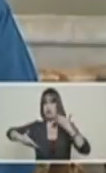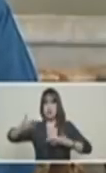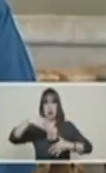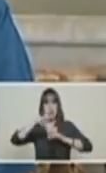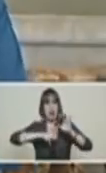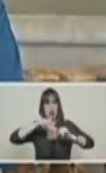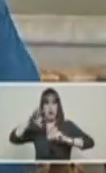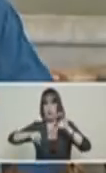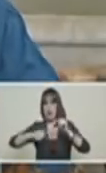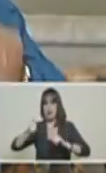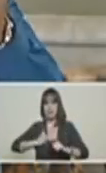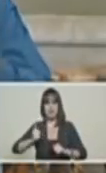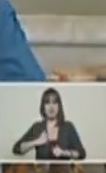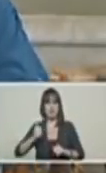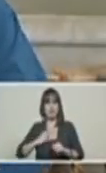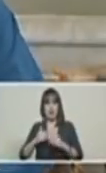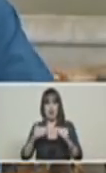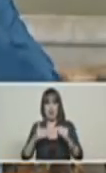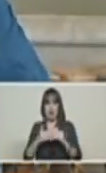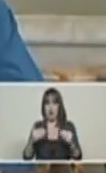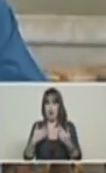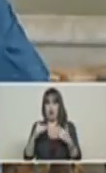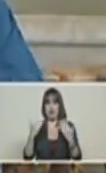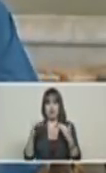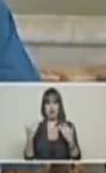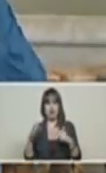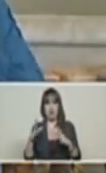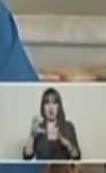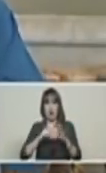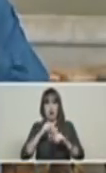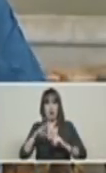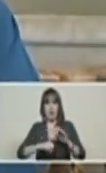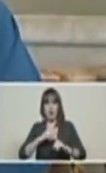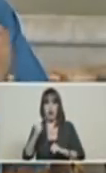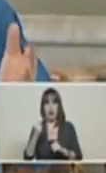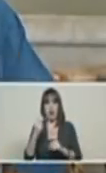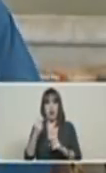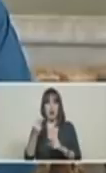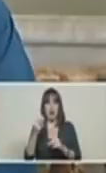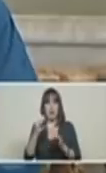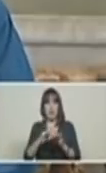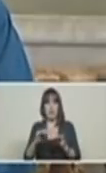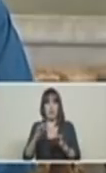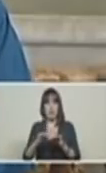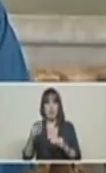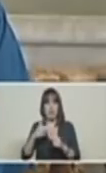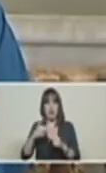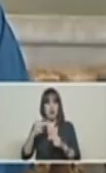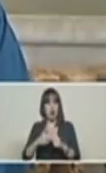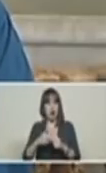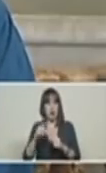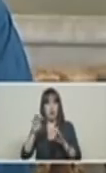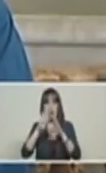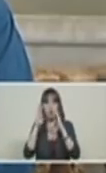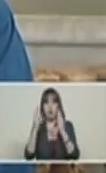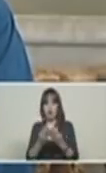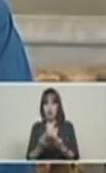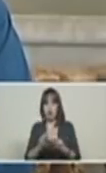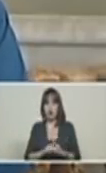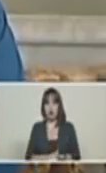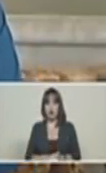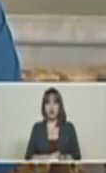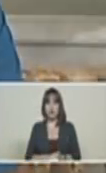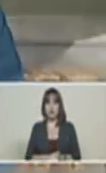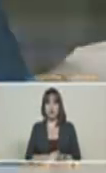compra y divisa convertible, moneda digital petrolera de Venezuela para el mundo. 1 de octubre.